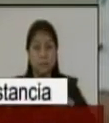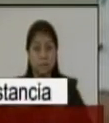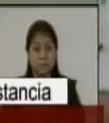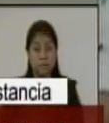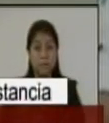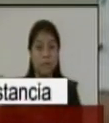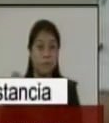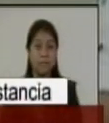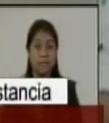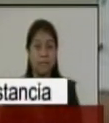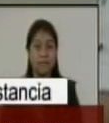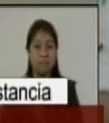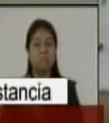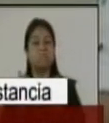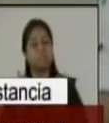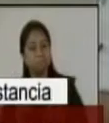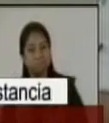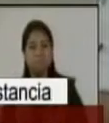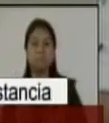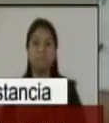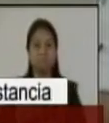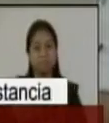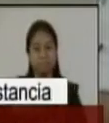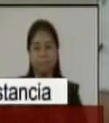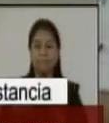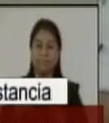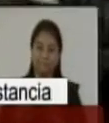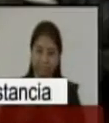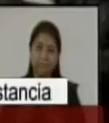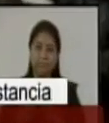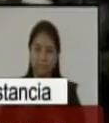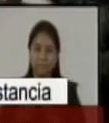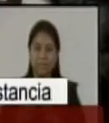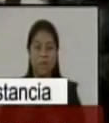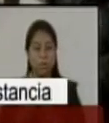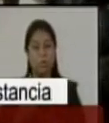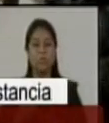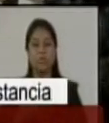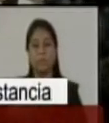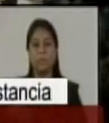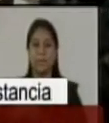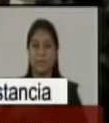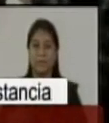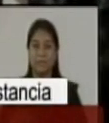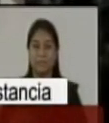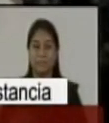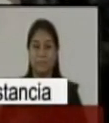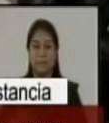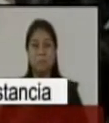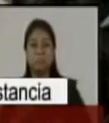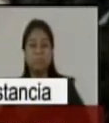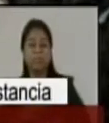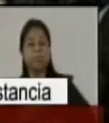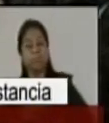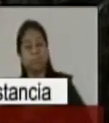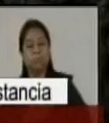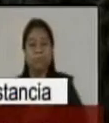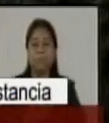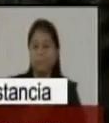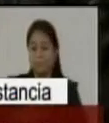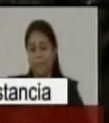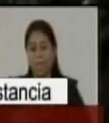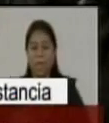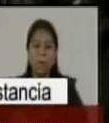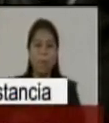Santa, pásenla bien en su casa, con su familia. Disfruten esos momentos de